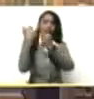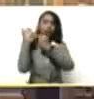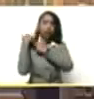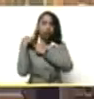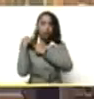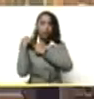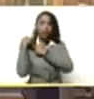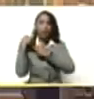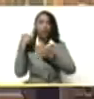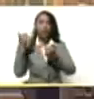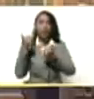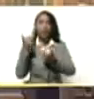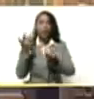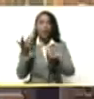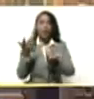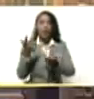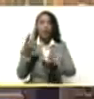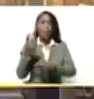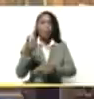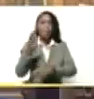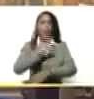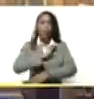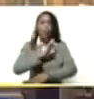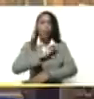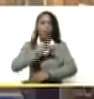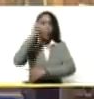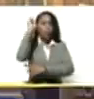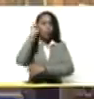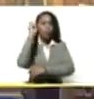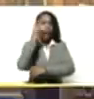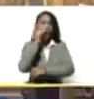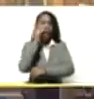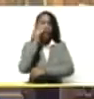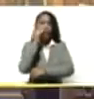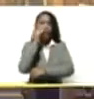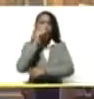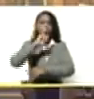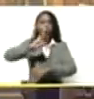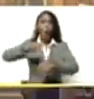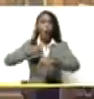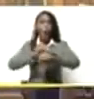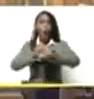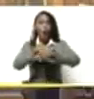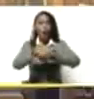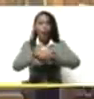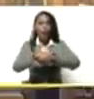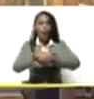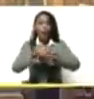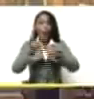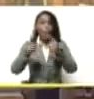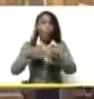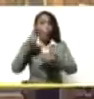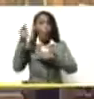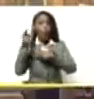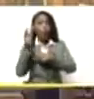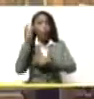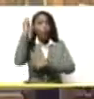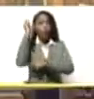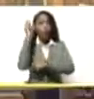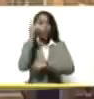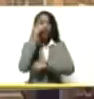e internacional yo puedo anunciar hoy que venezuela luego